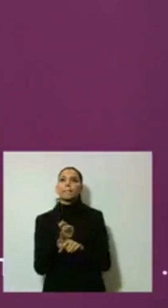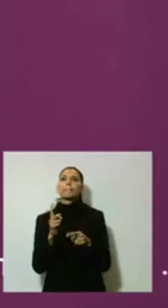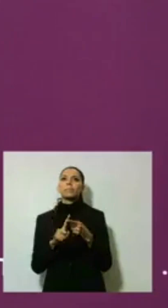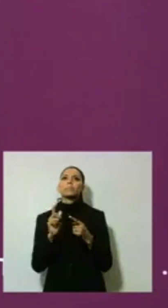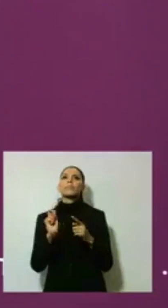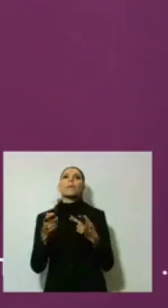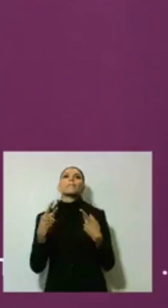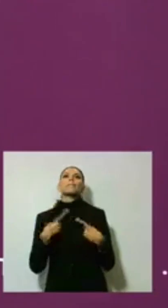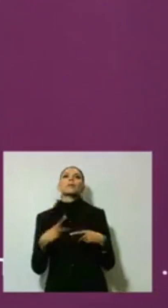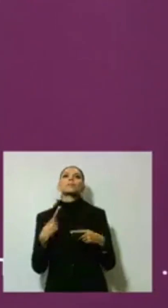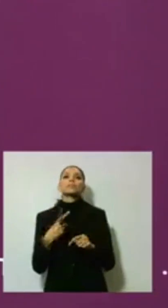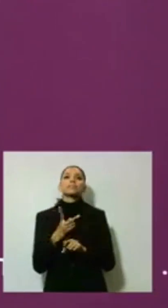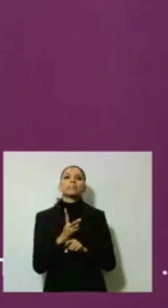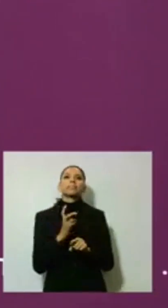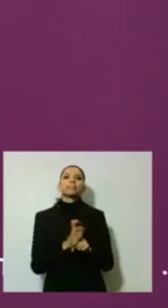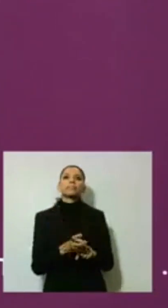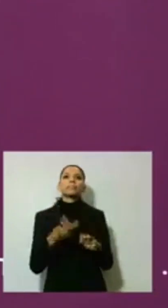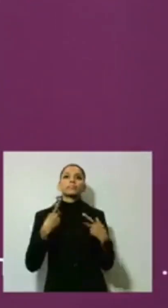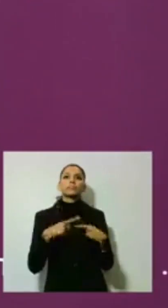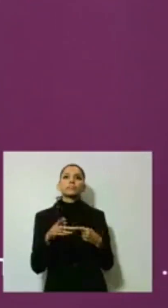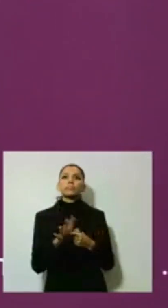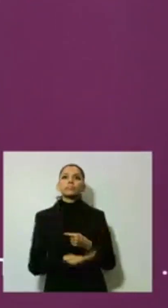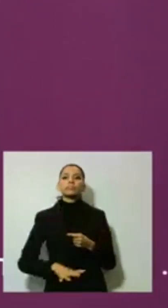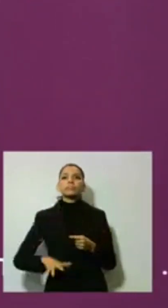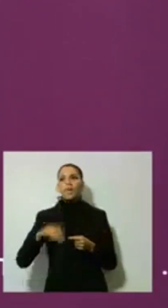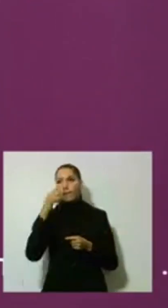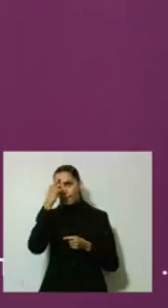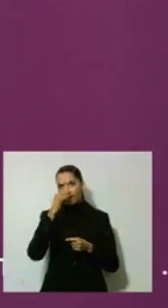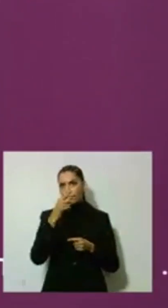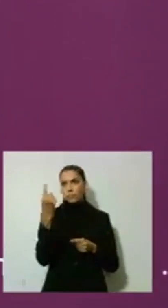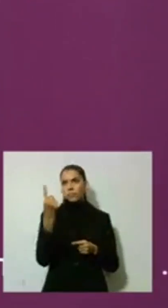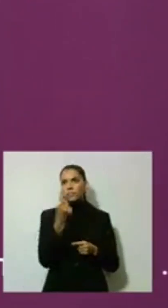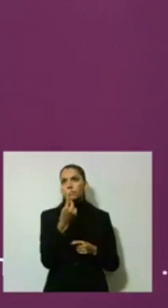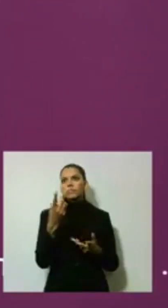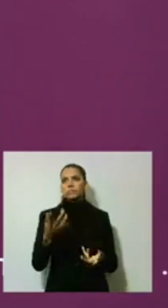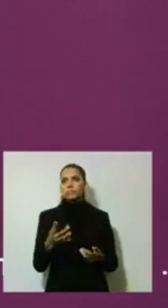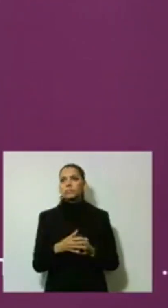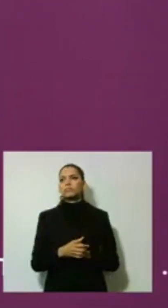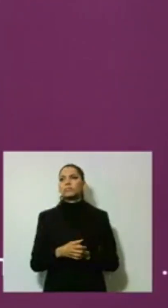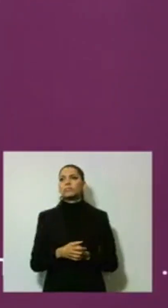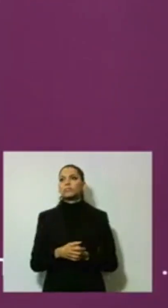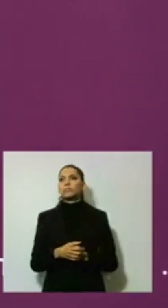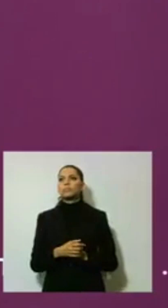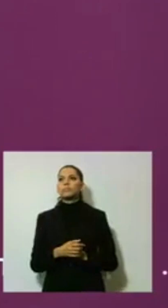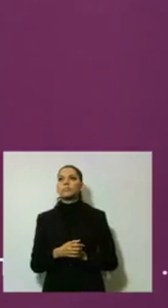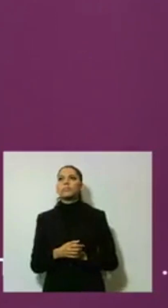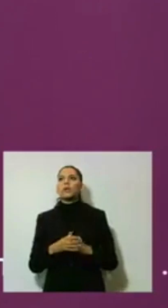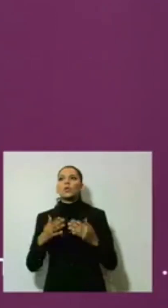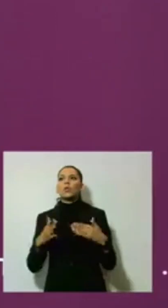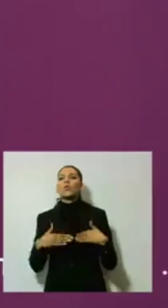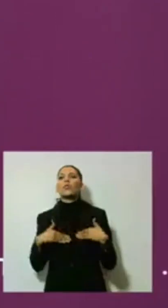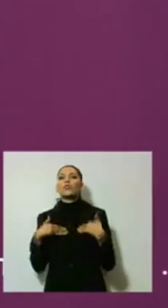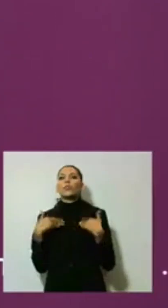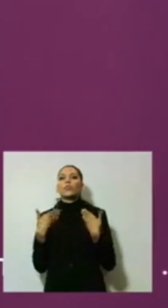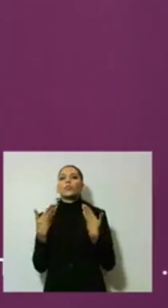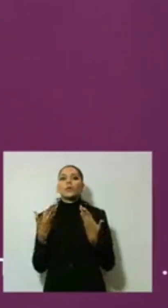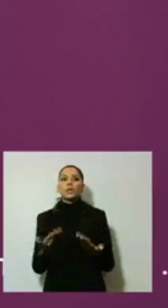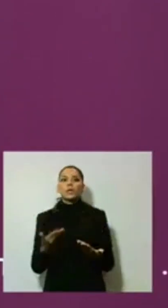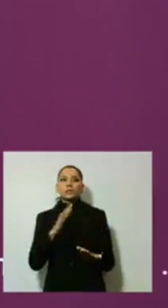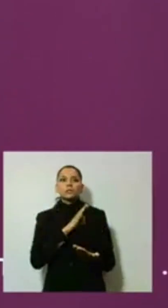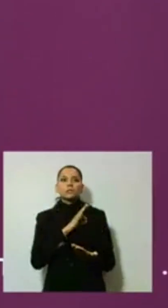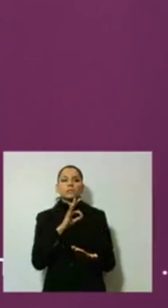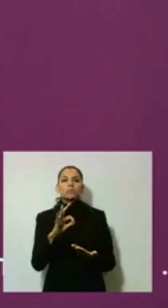la población, invitaría a la ciudadanía para que con la confianza